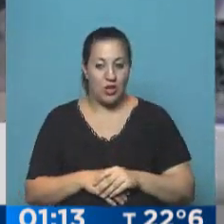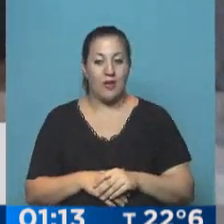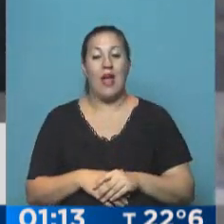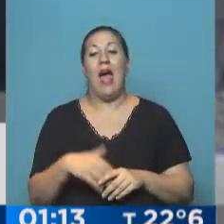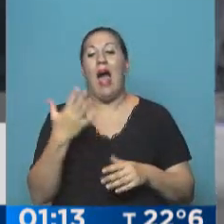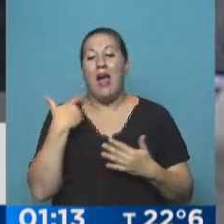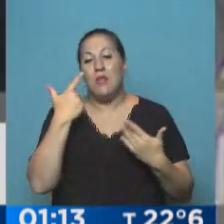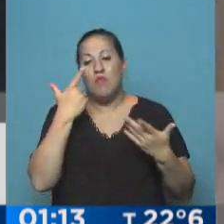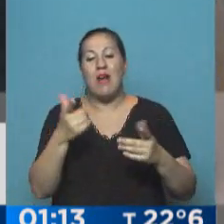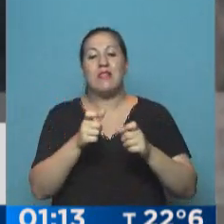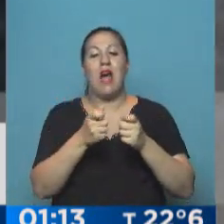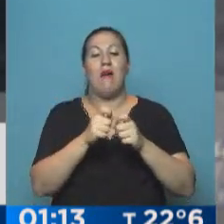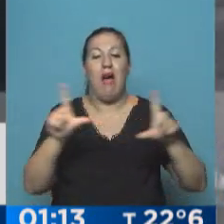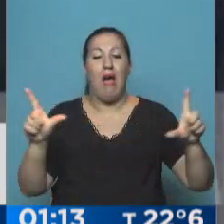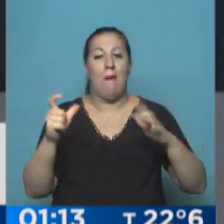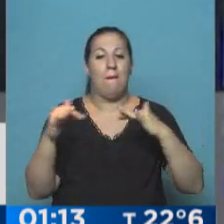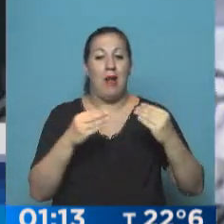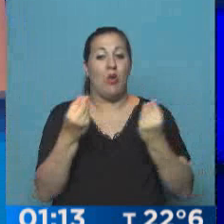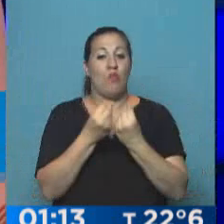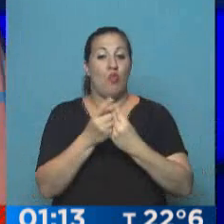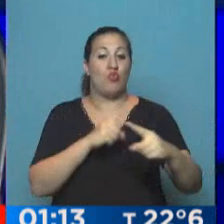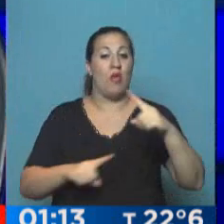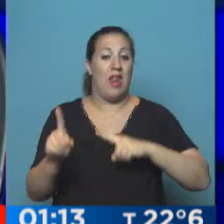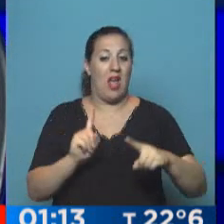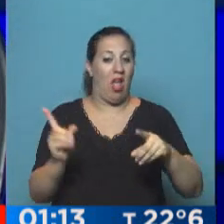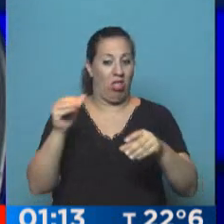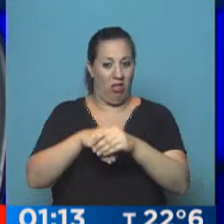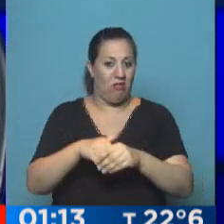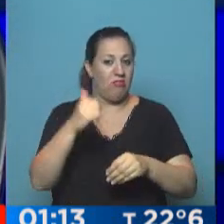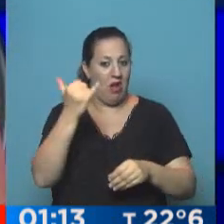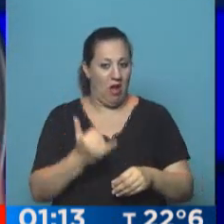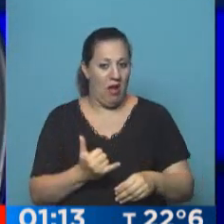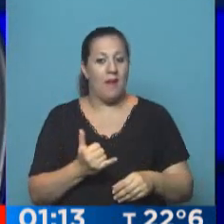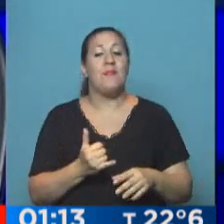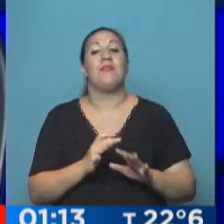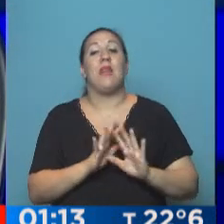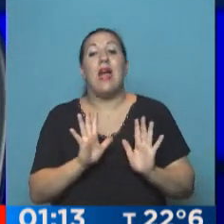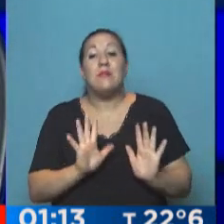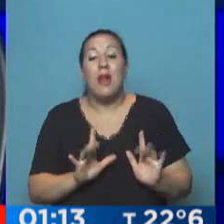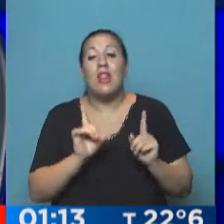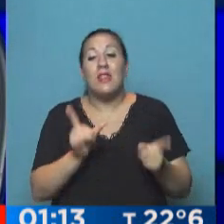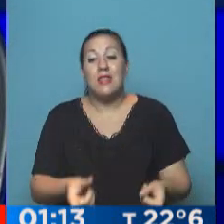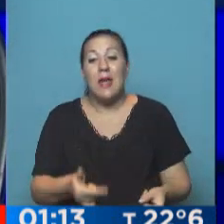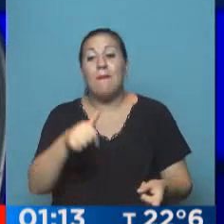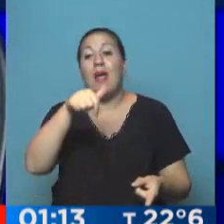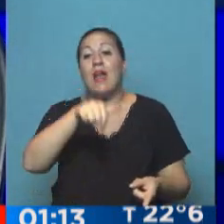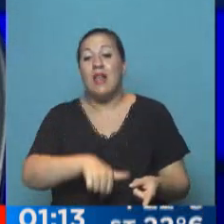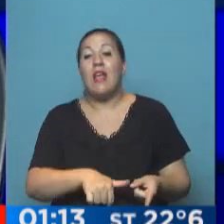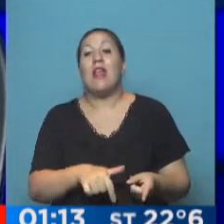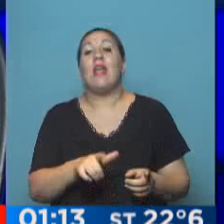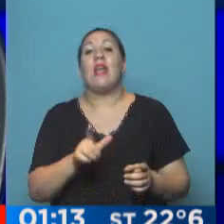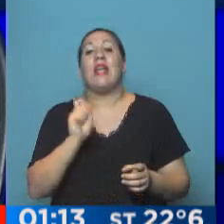televisaba partidos y que hay muchos dirigentes involucrados. Se entregó entonces José Luis Meisner y se espera que también en las próximas horas lo haga